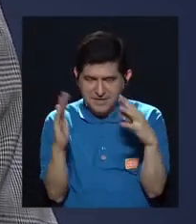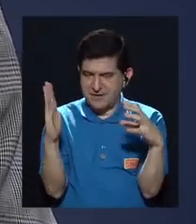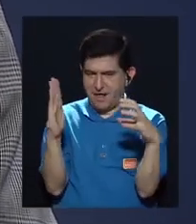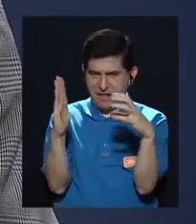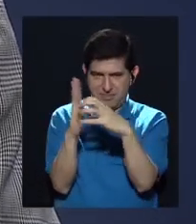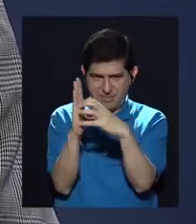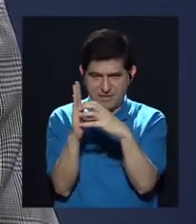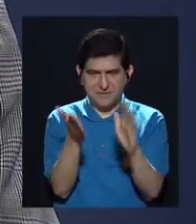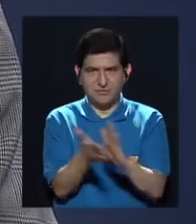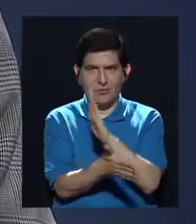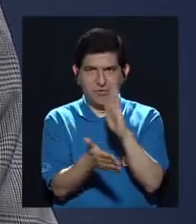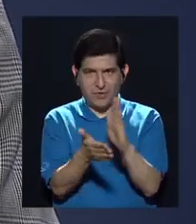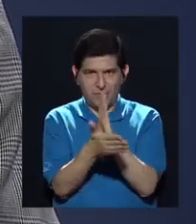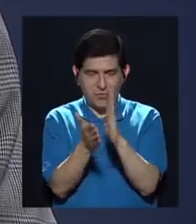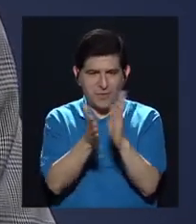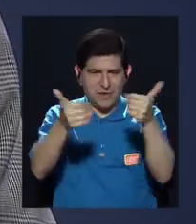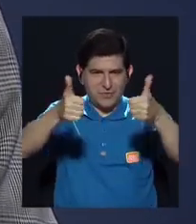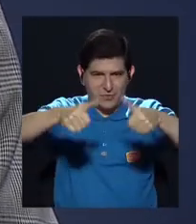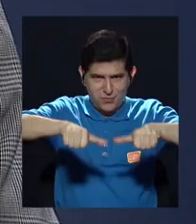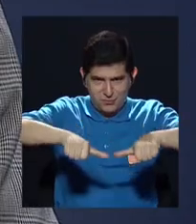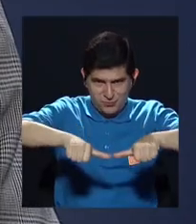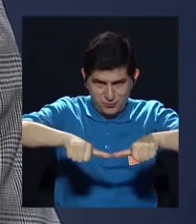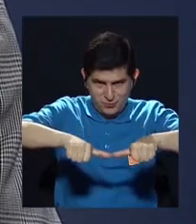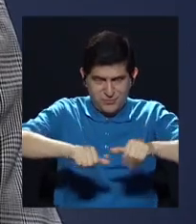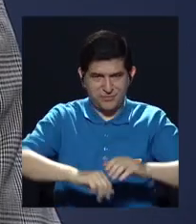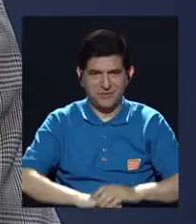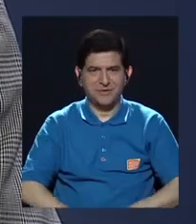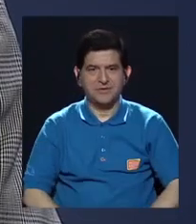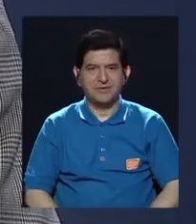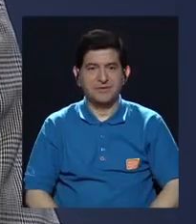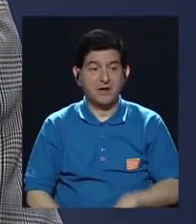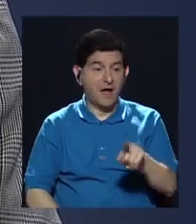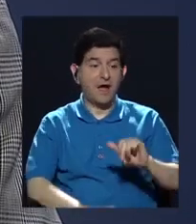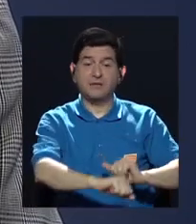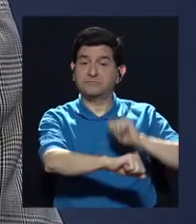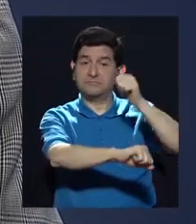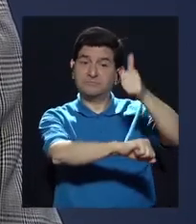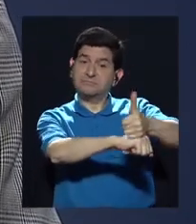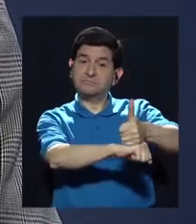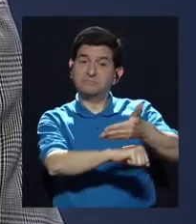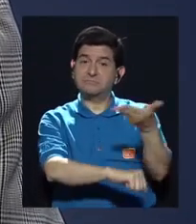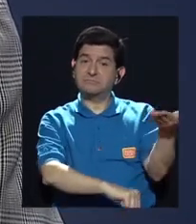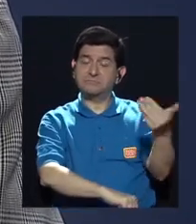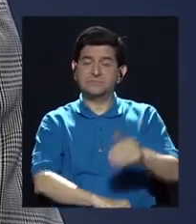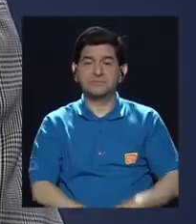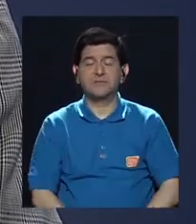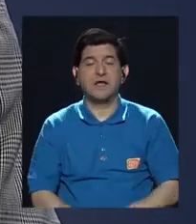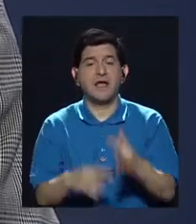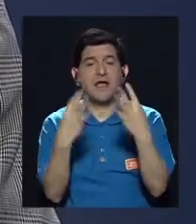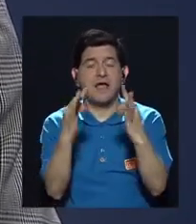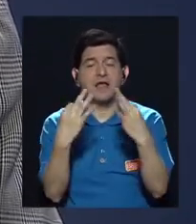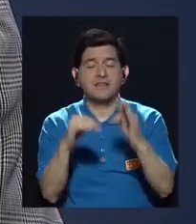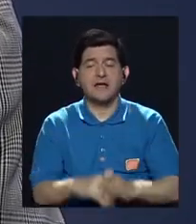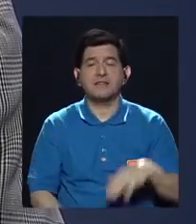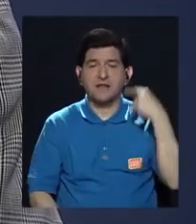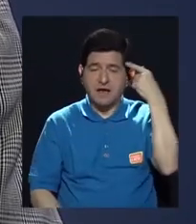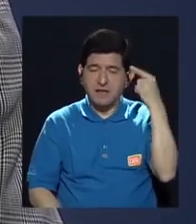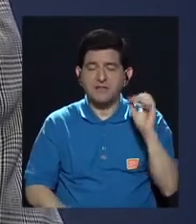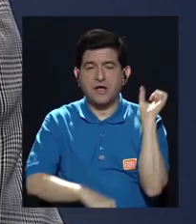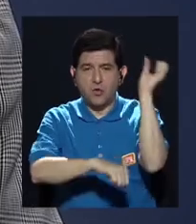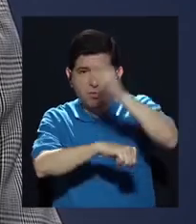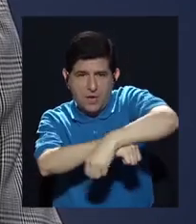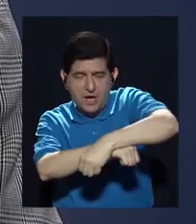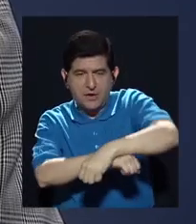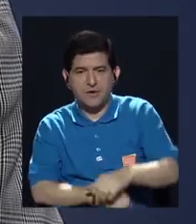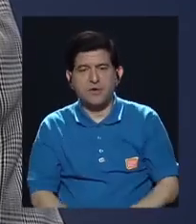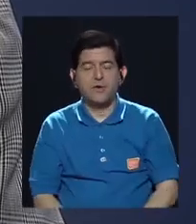el texto de un documento del pacto, esto determinó, entre otras cosas, el intento de golpe que